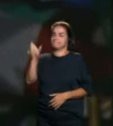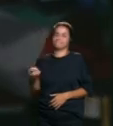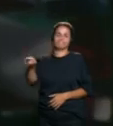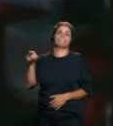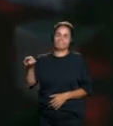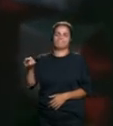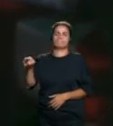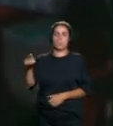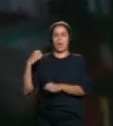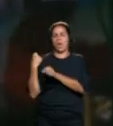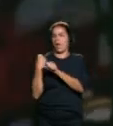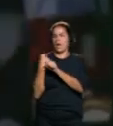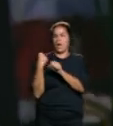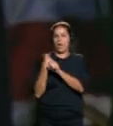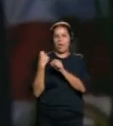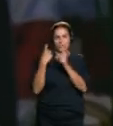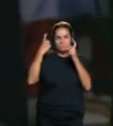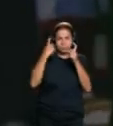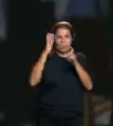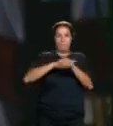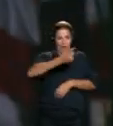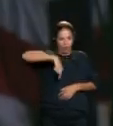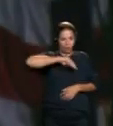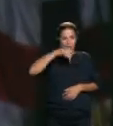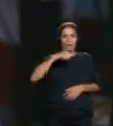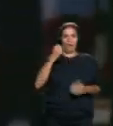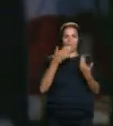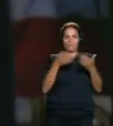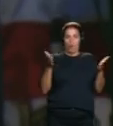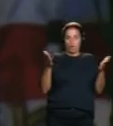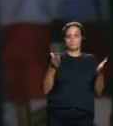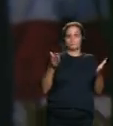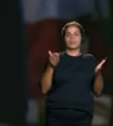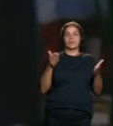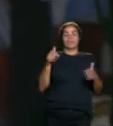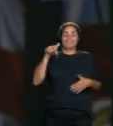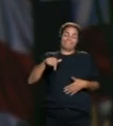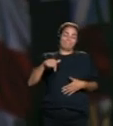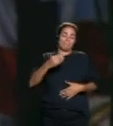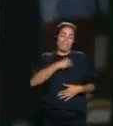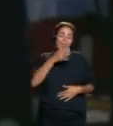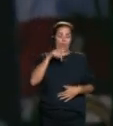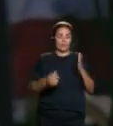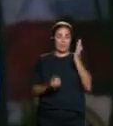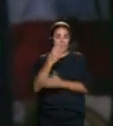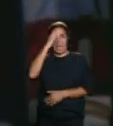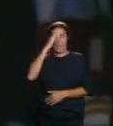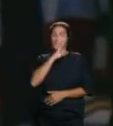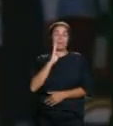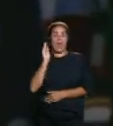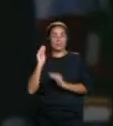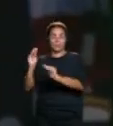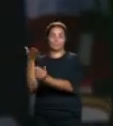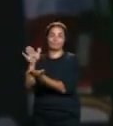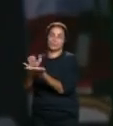más ha hecho para que estemos hoy aquí. Y tristemente, esta mañana ha fallecido su madre y lógicamente pues no puede estar